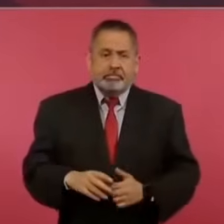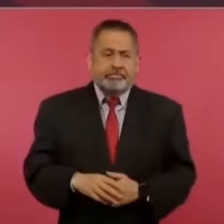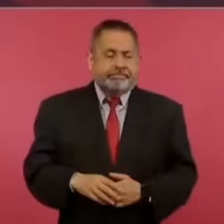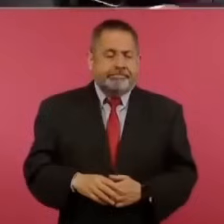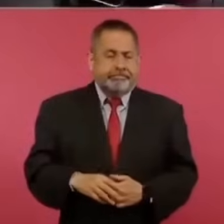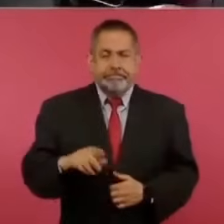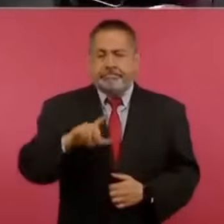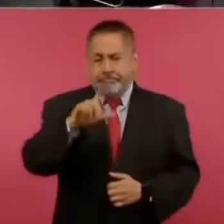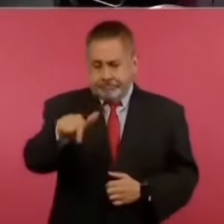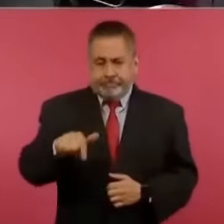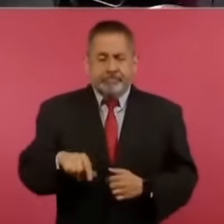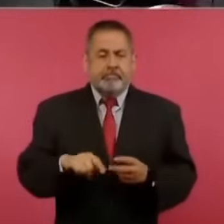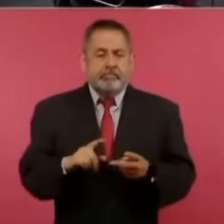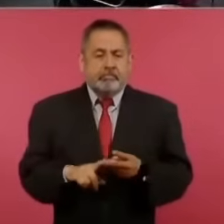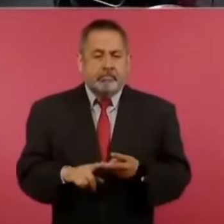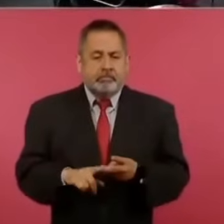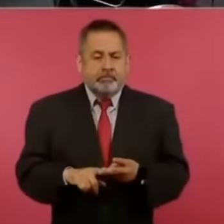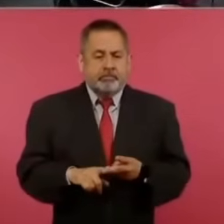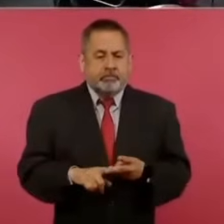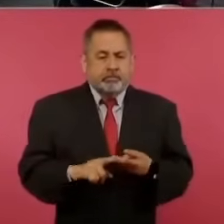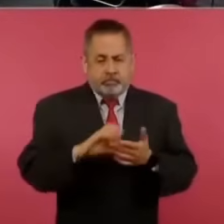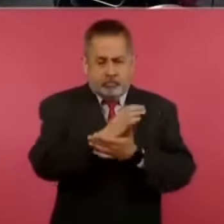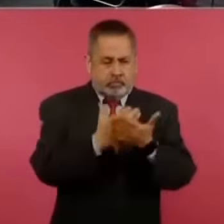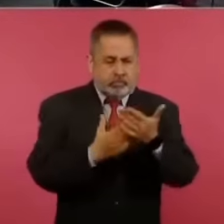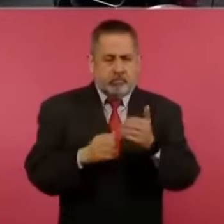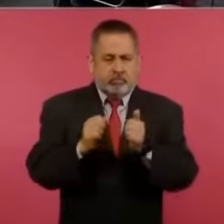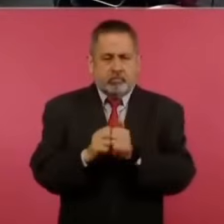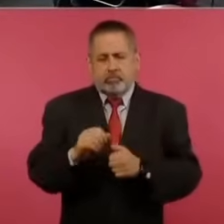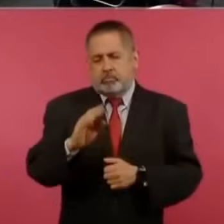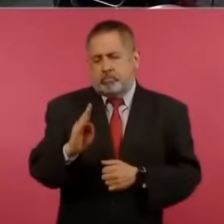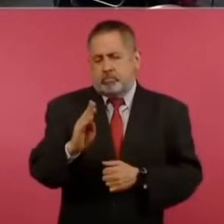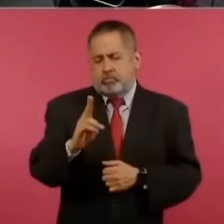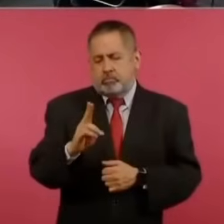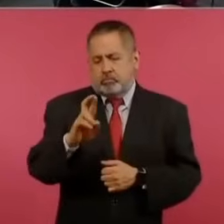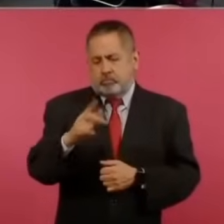Luego, ese contrato de Burgos,